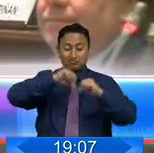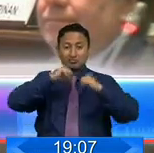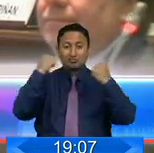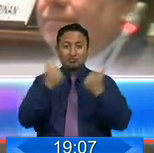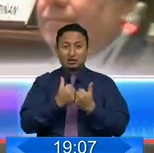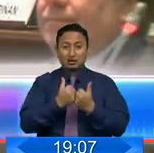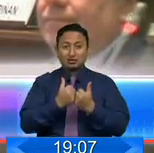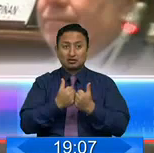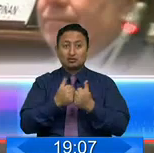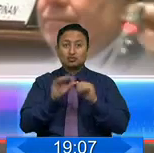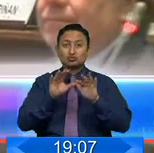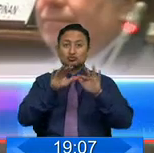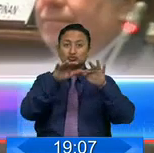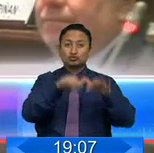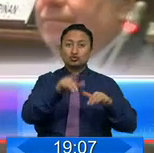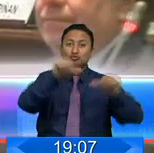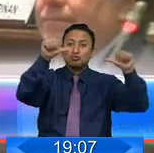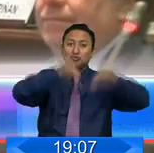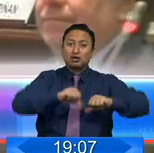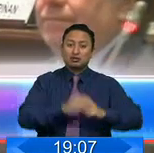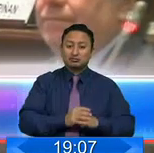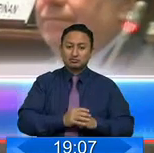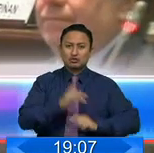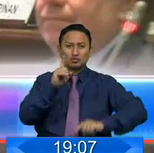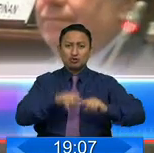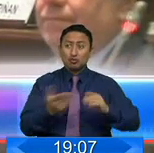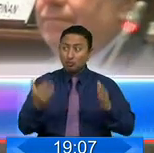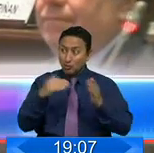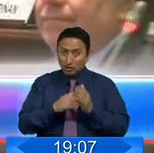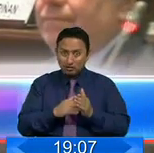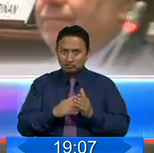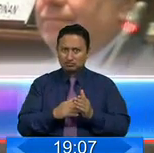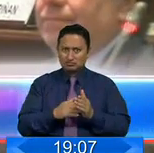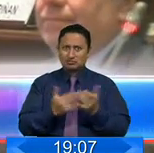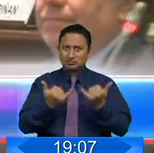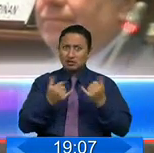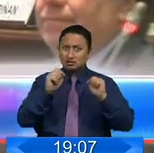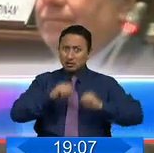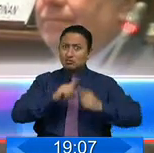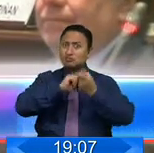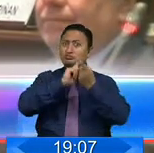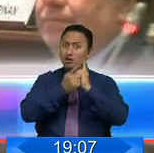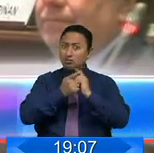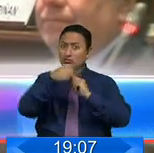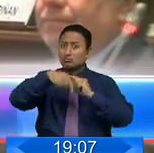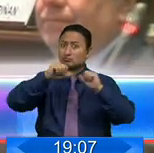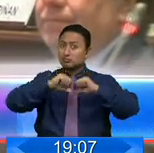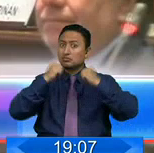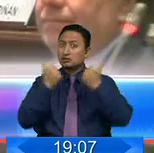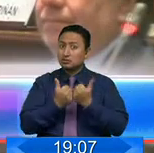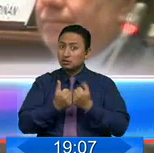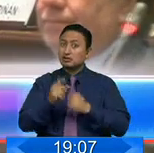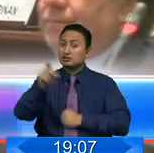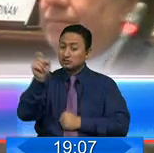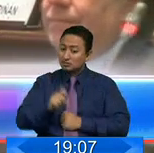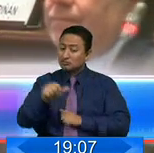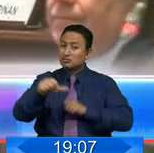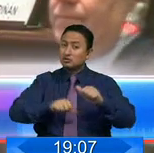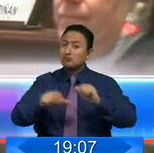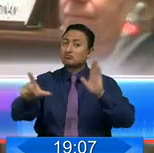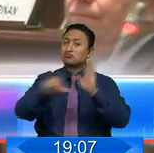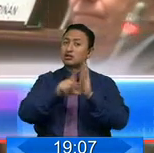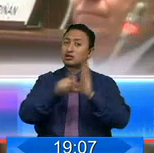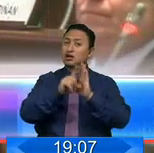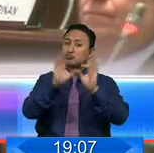un barranco. Y esas cosas no se pueden repetir y hay que enmendar. Y la Asamblea se merece asesoría legal de